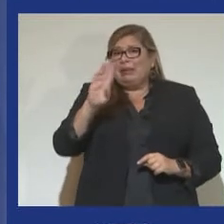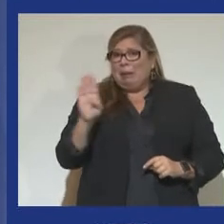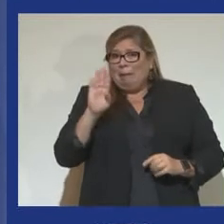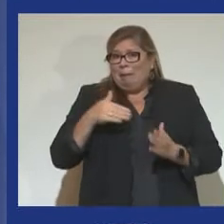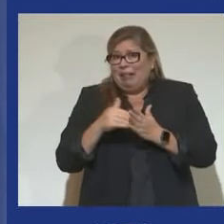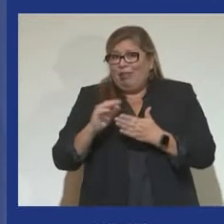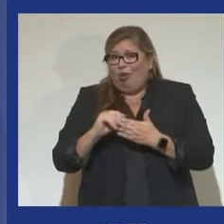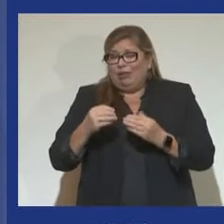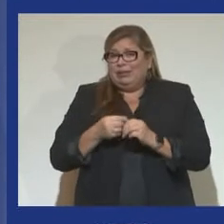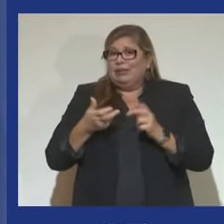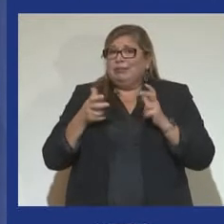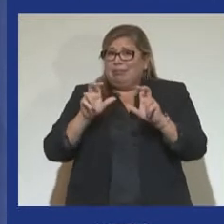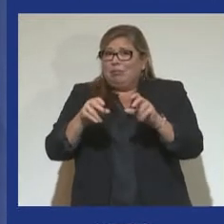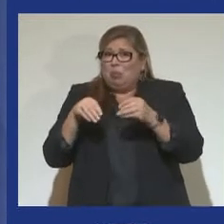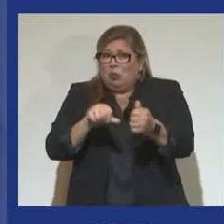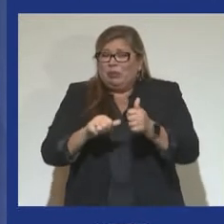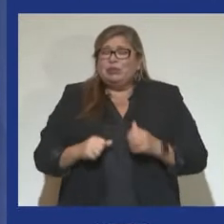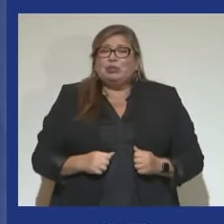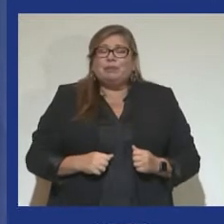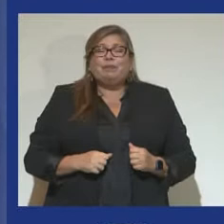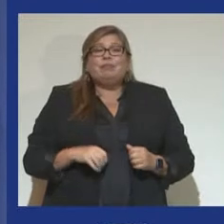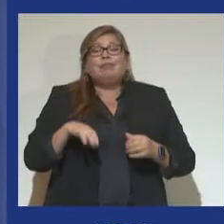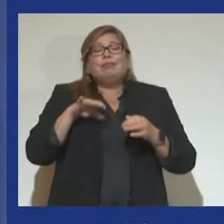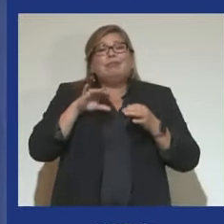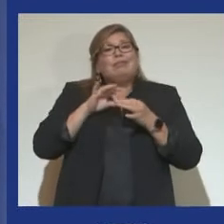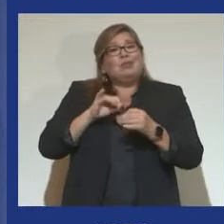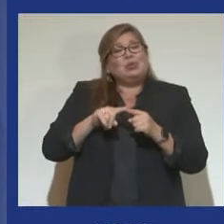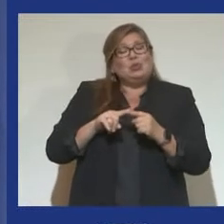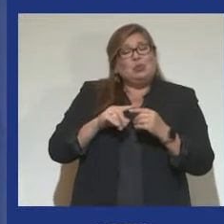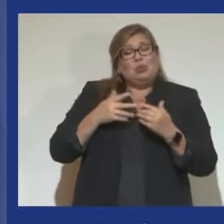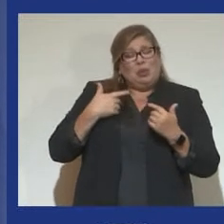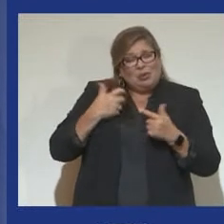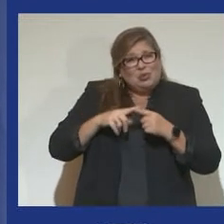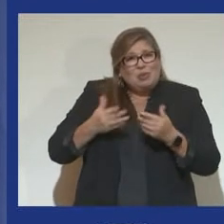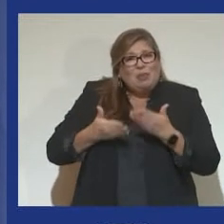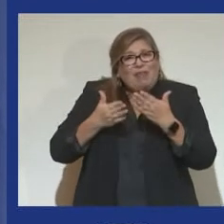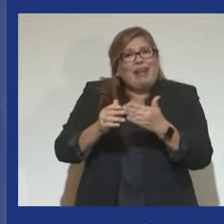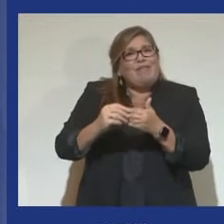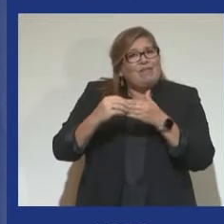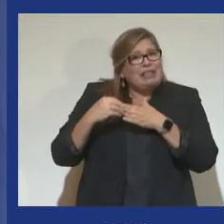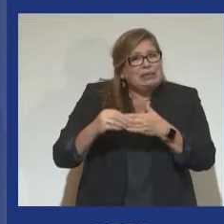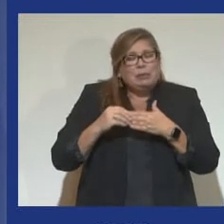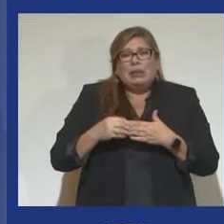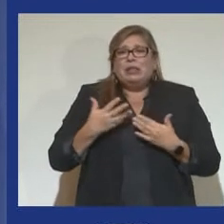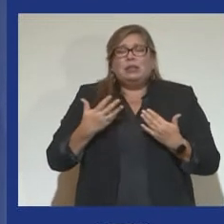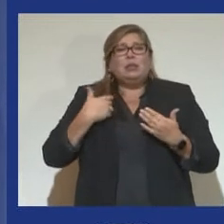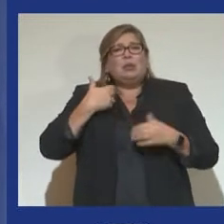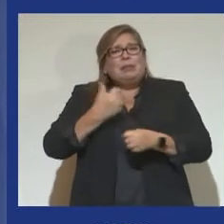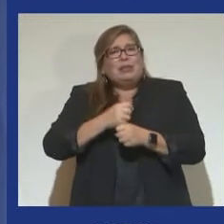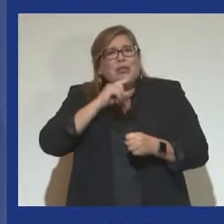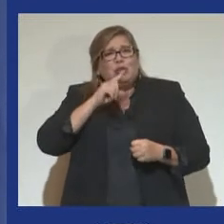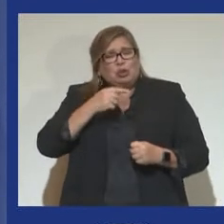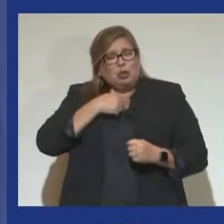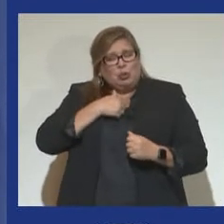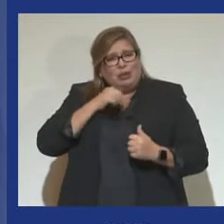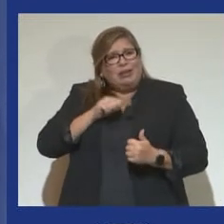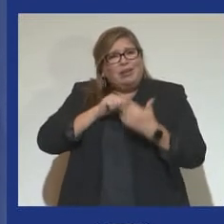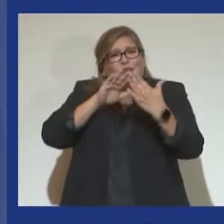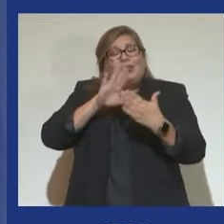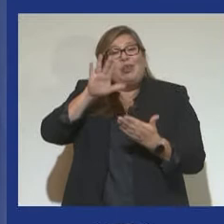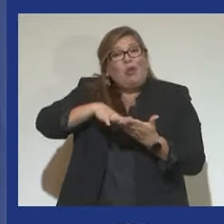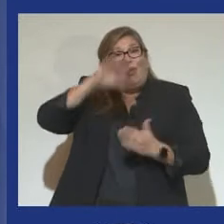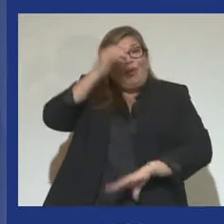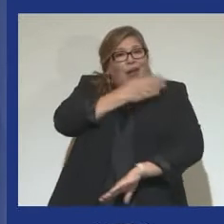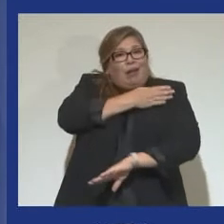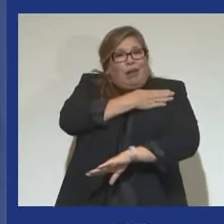presupuesto de 4.6 mil millones de dólares proporcionándoles flexibilidad y la habilidad de resolver no solamente